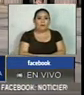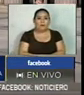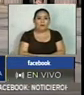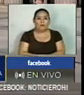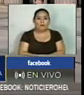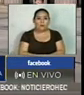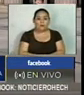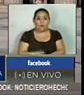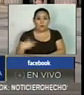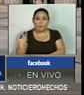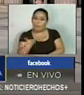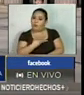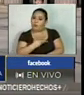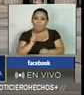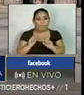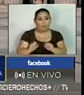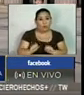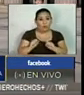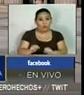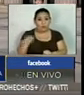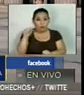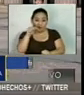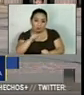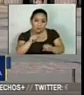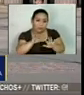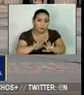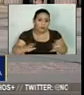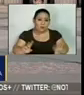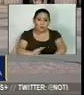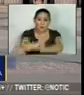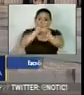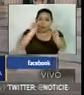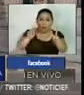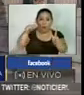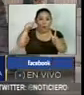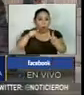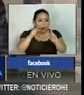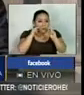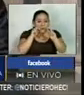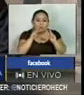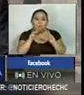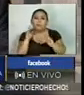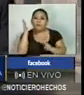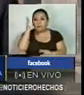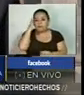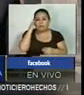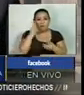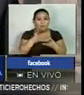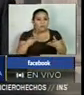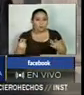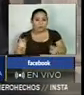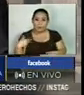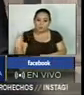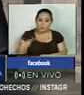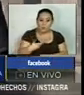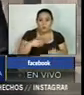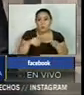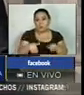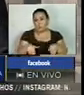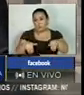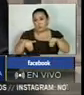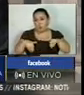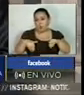No debemos permitir que este orden de paz se evapore hoy ante nuestros ojos No debemos resignarnos a la